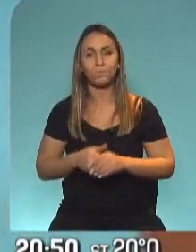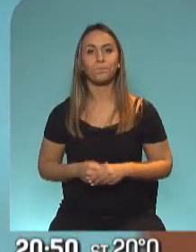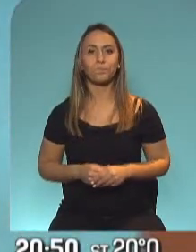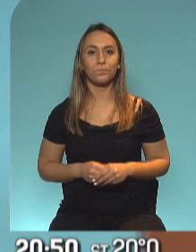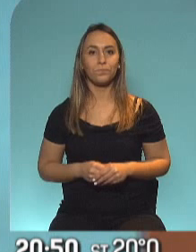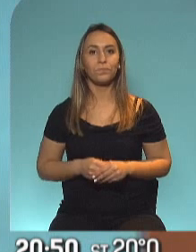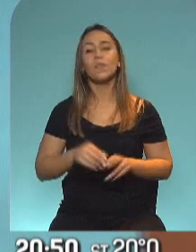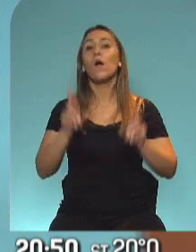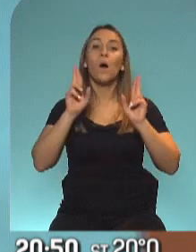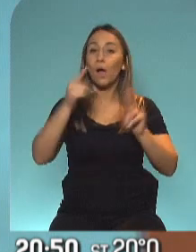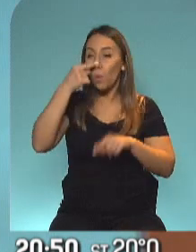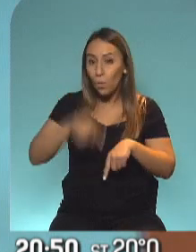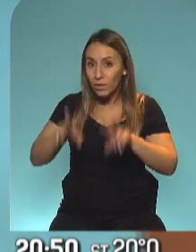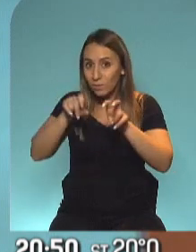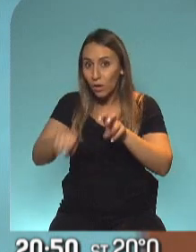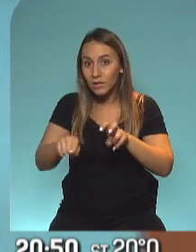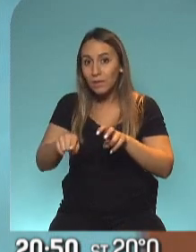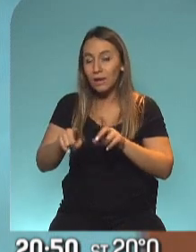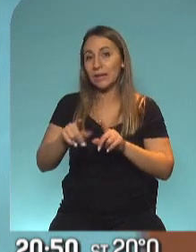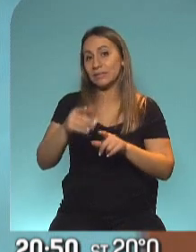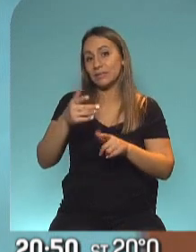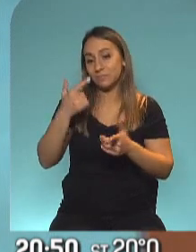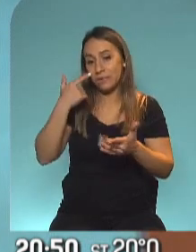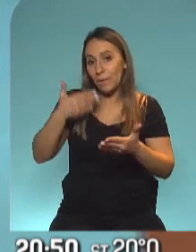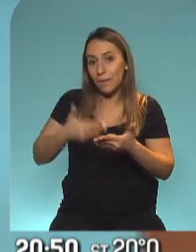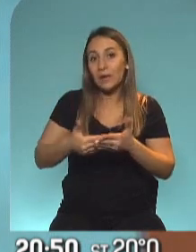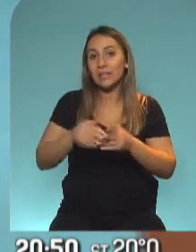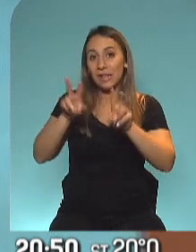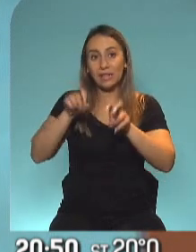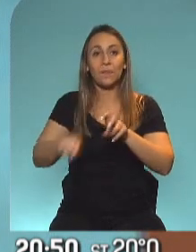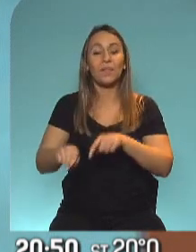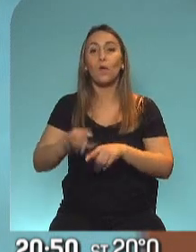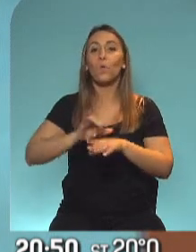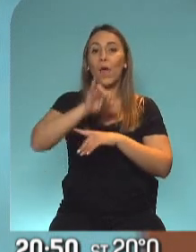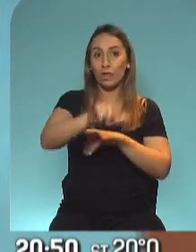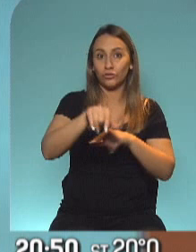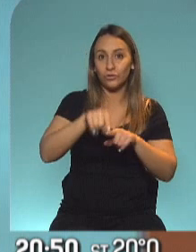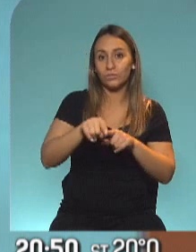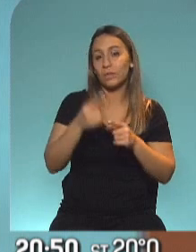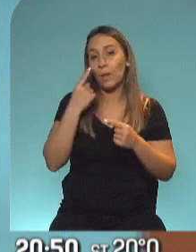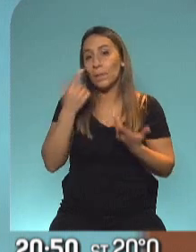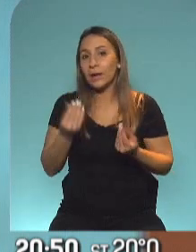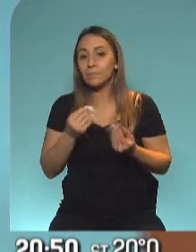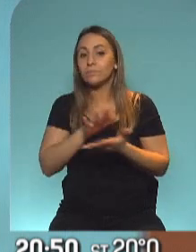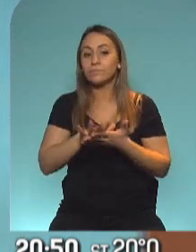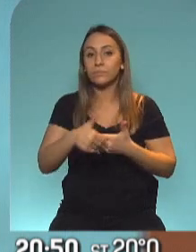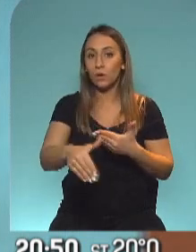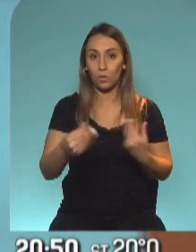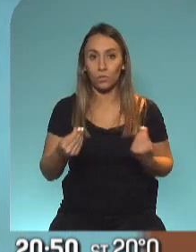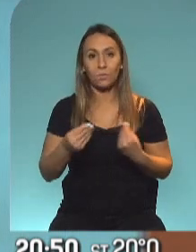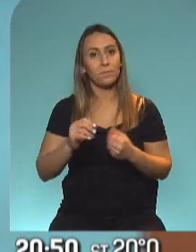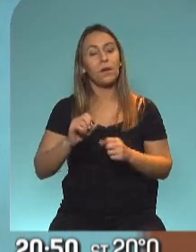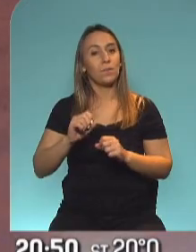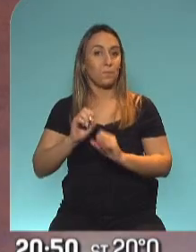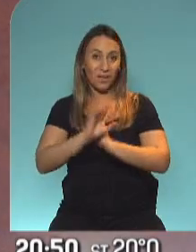tema, ojalá que lo podamos hablar en el corto plazo, los vuelos de cabotaje. Está claro que primero, Lucía, hay que superar